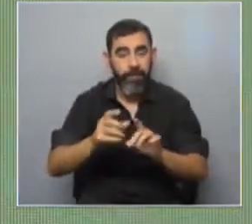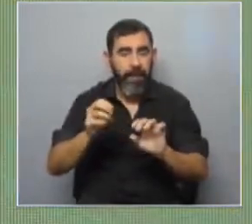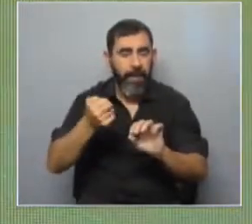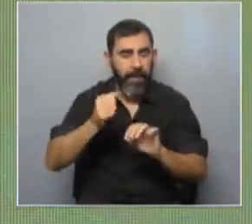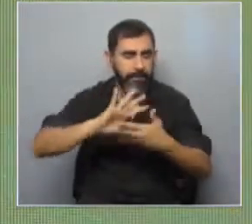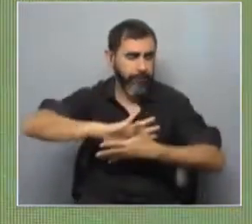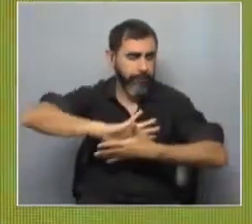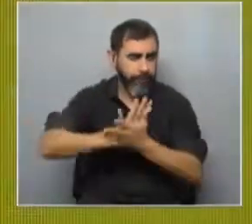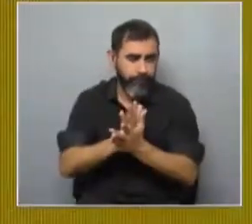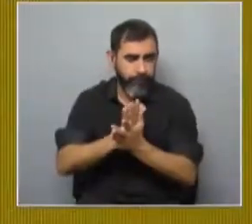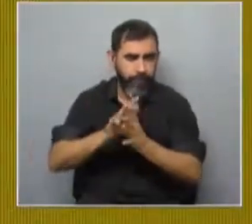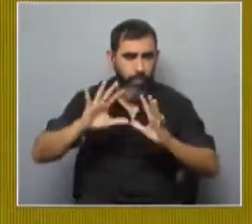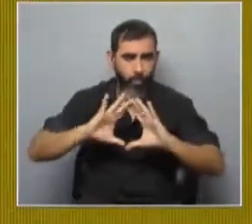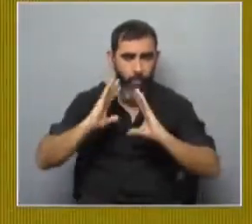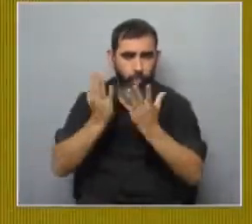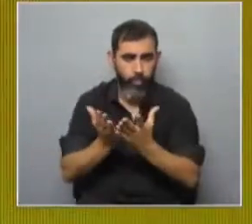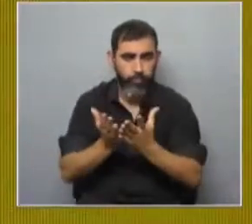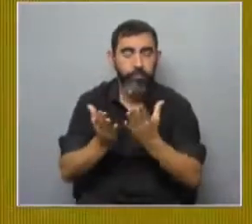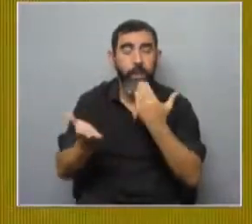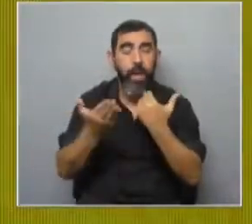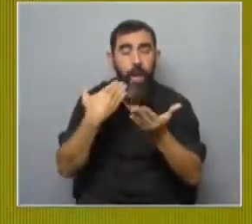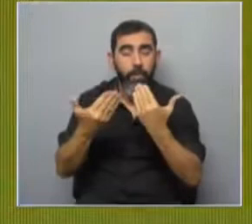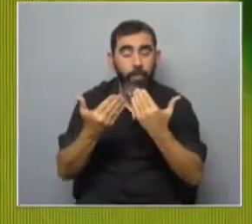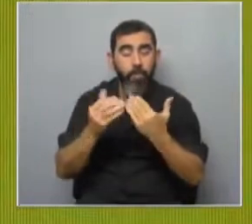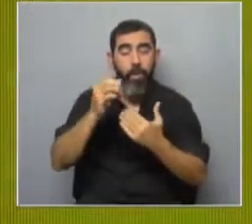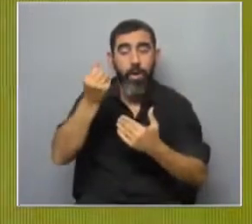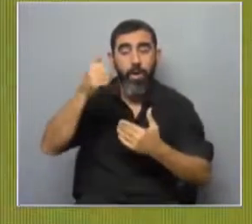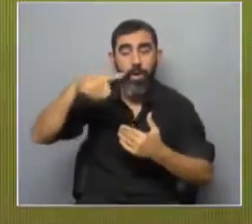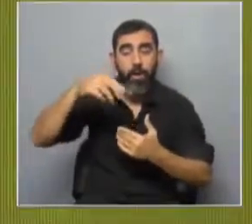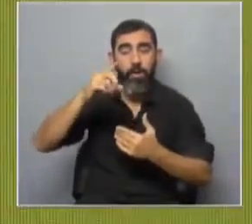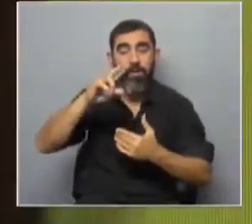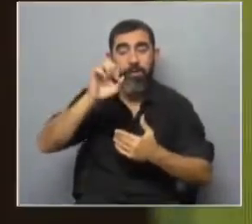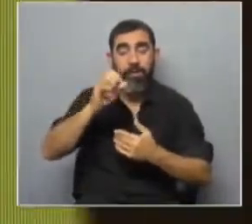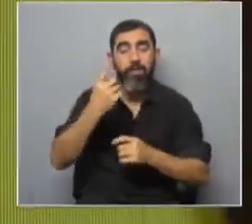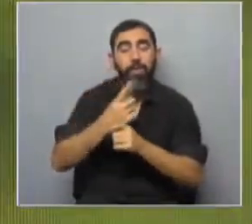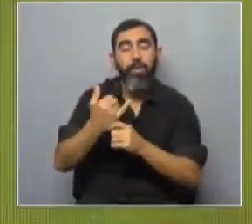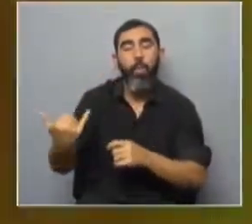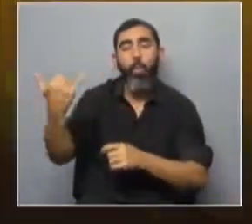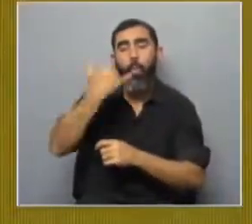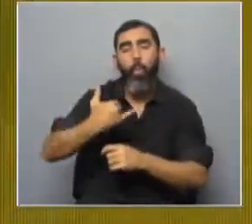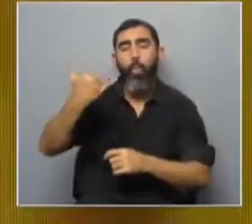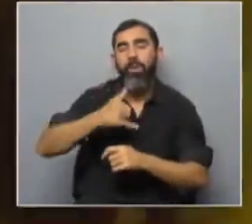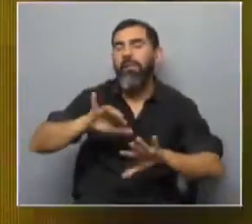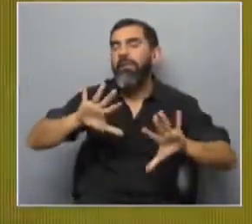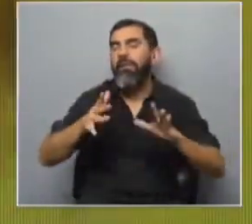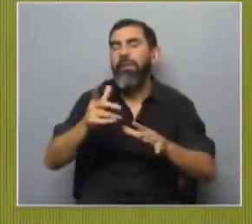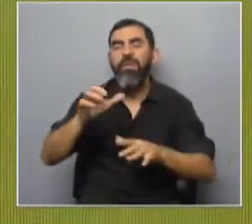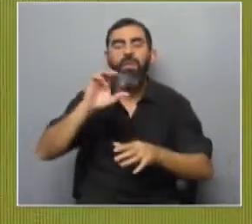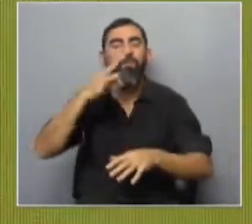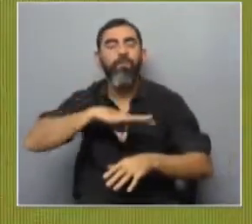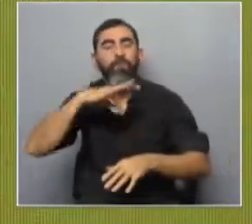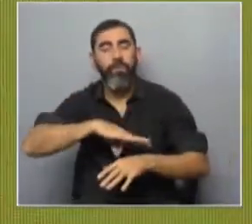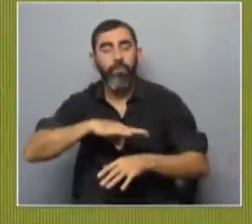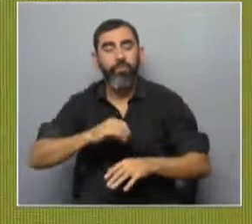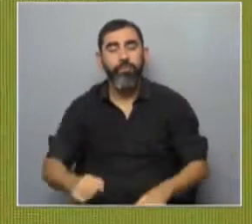prácticamente erradicada. Y bueno, estuvimos hablando con Andrés, él nos cuenta en esta primera parte del informe qué son los enterovirus